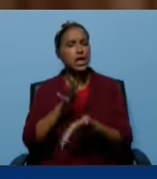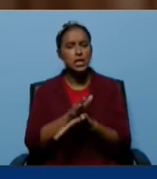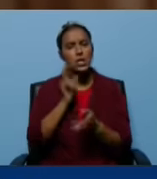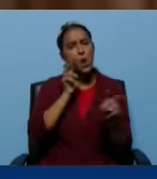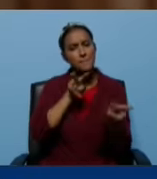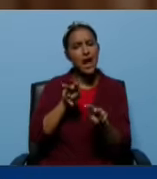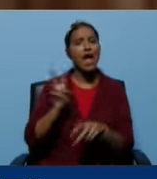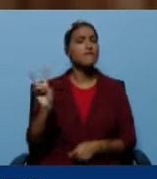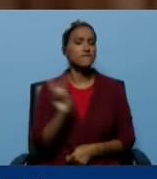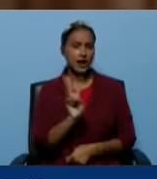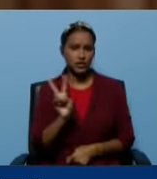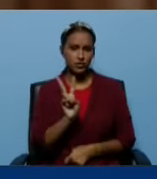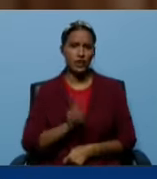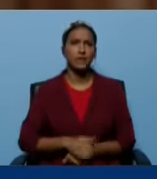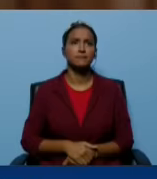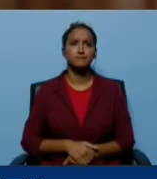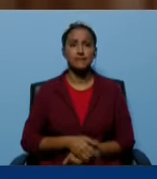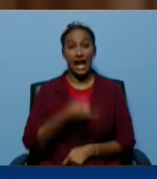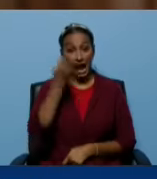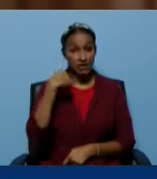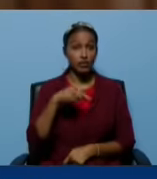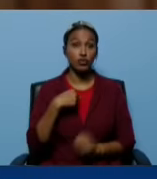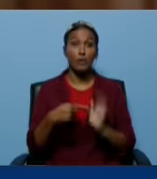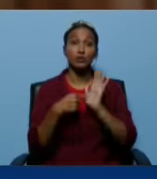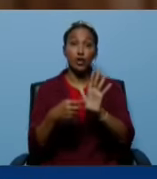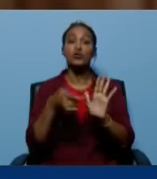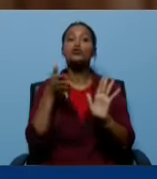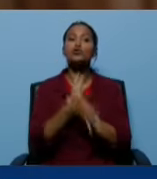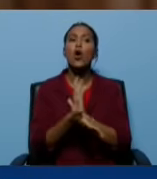con el fiscal. Bueno, las acciones, cuando describíamos las acciones